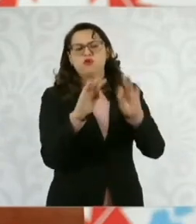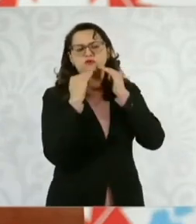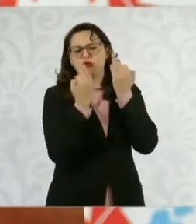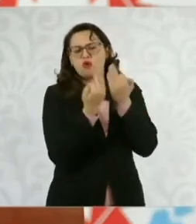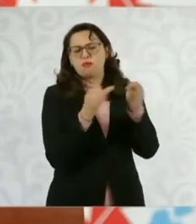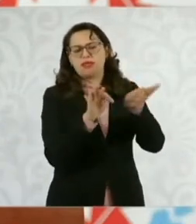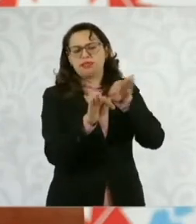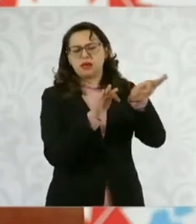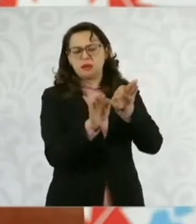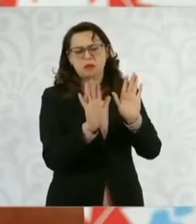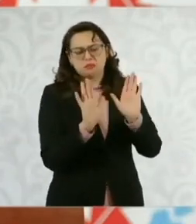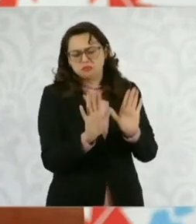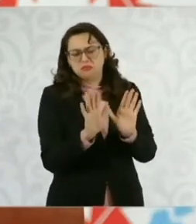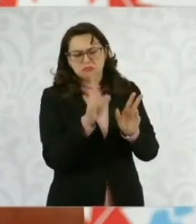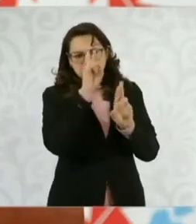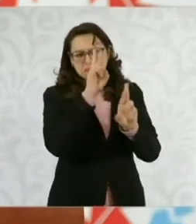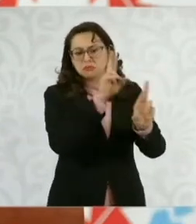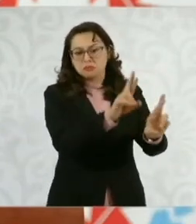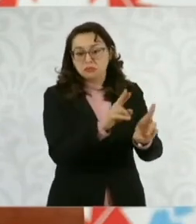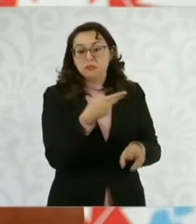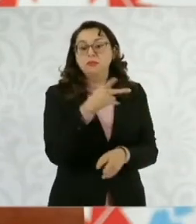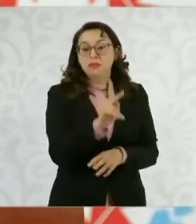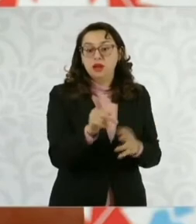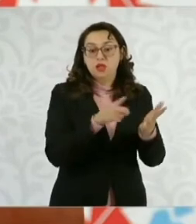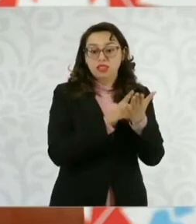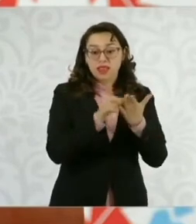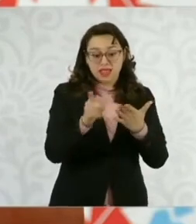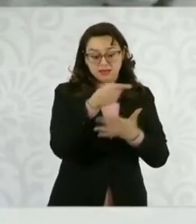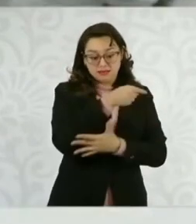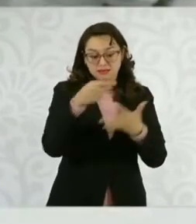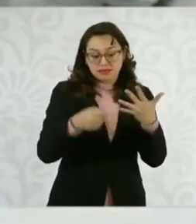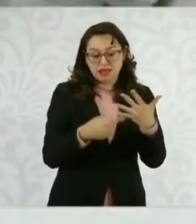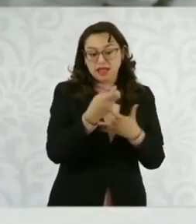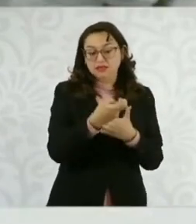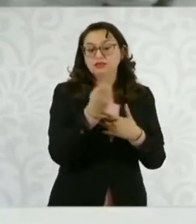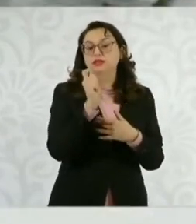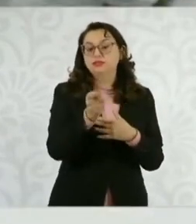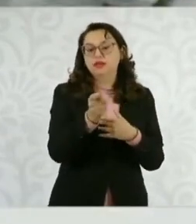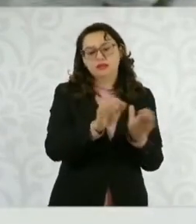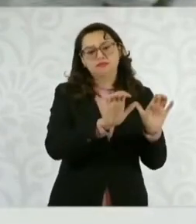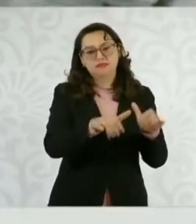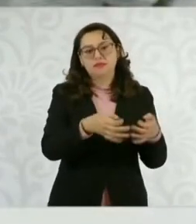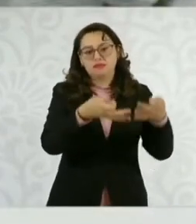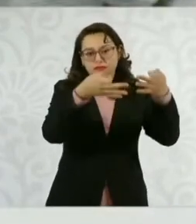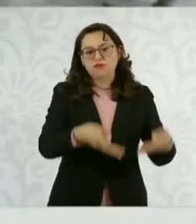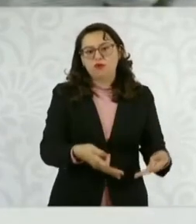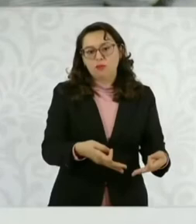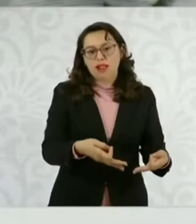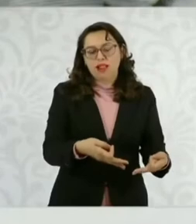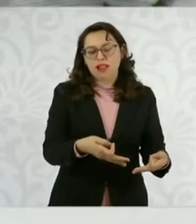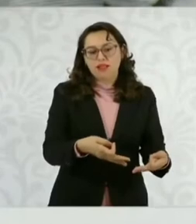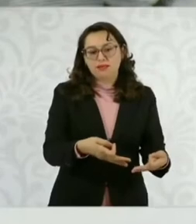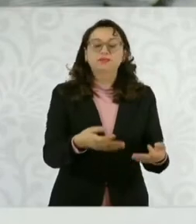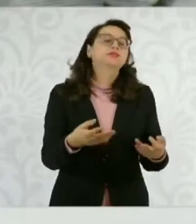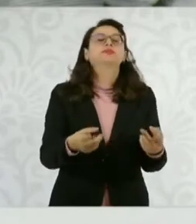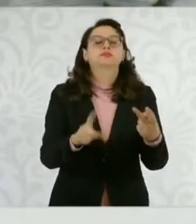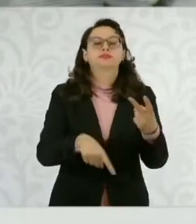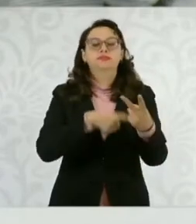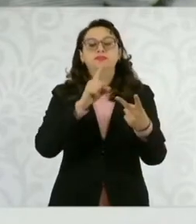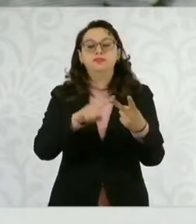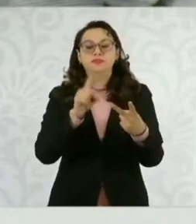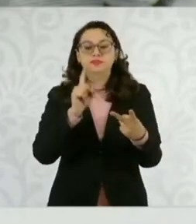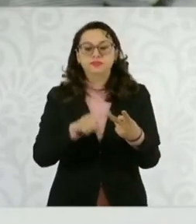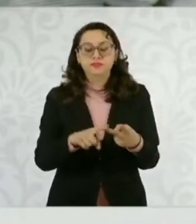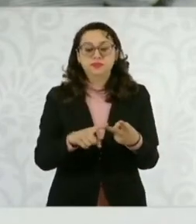estamos formalizando sectores de la economía. Al seguir impulsando que las trabajadoras del